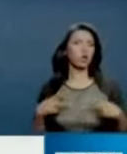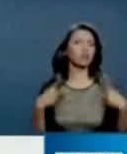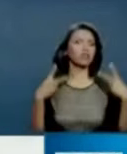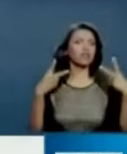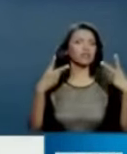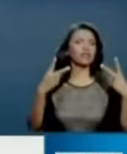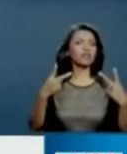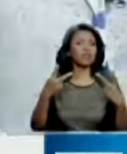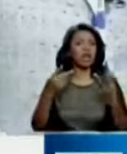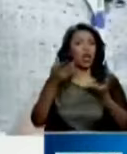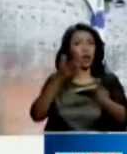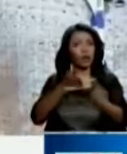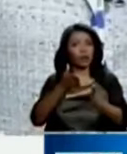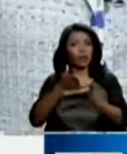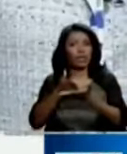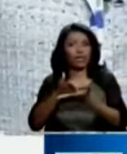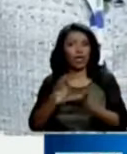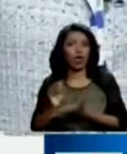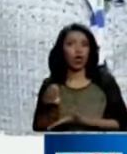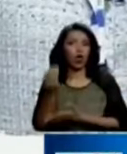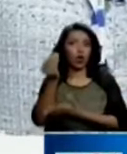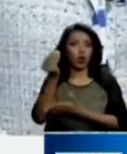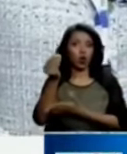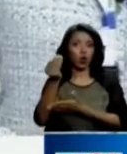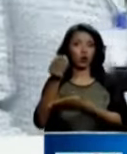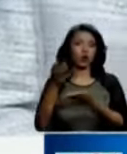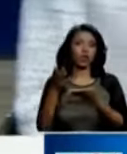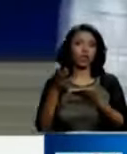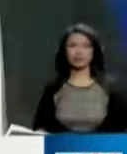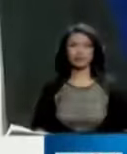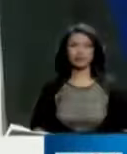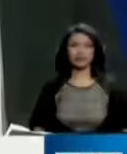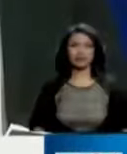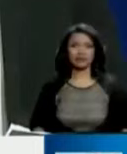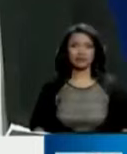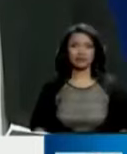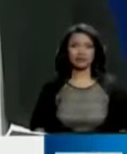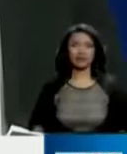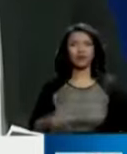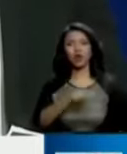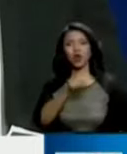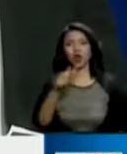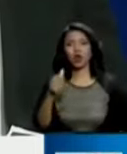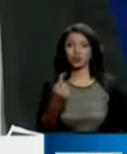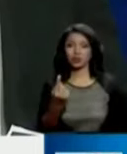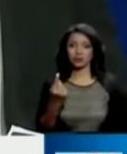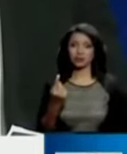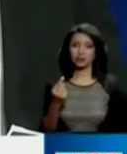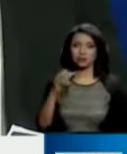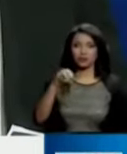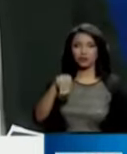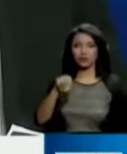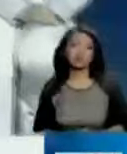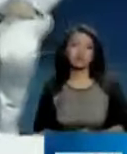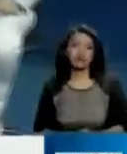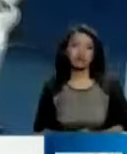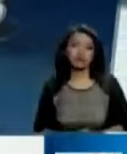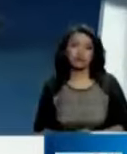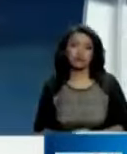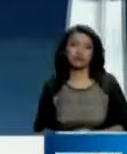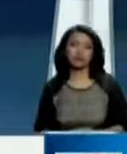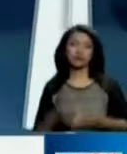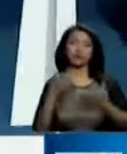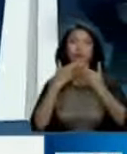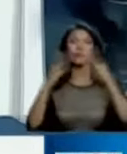Seguro Social. Otra forma la vas a encontrar en las grandes infraestructuras que se construyen, donde incluso no